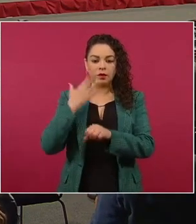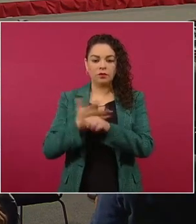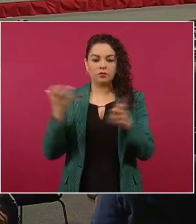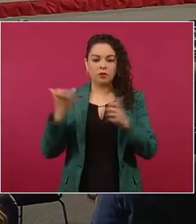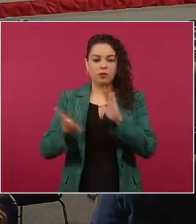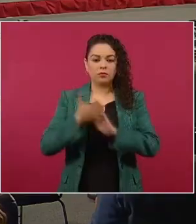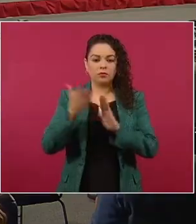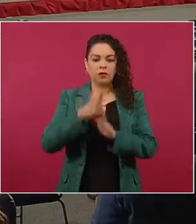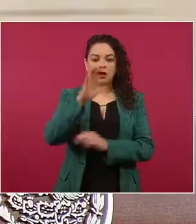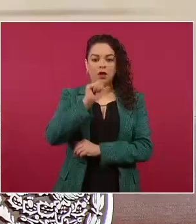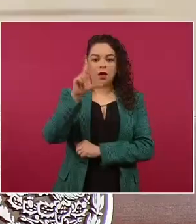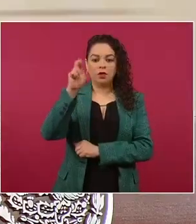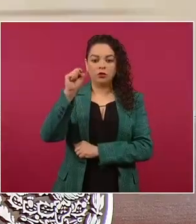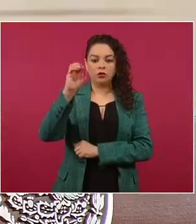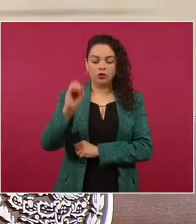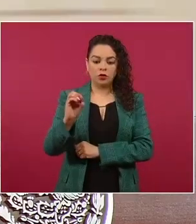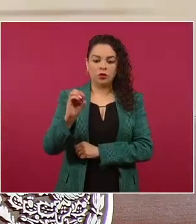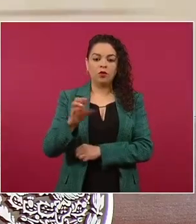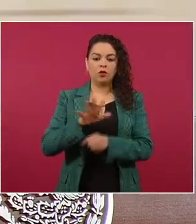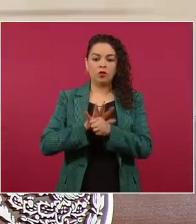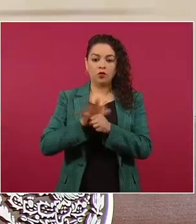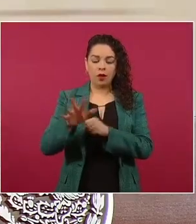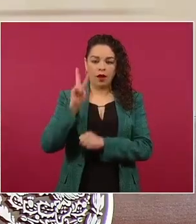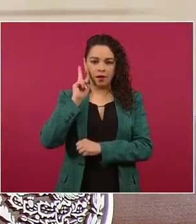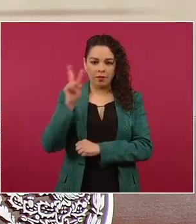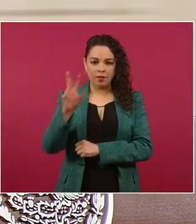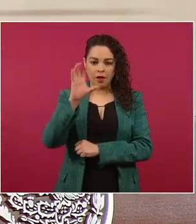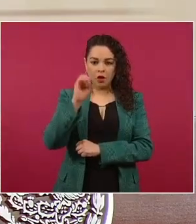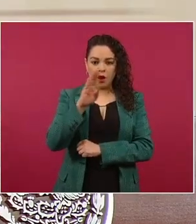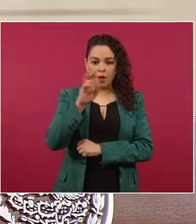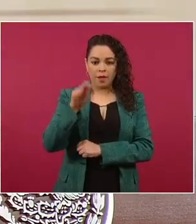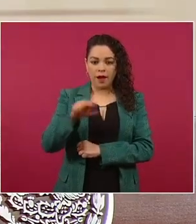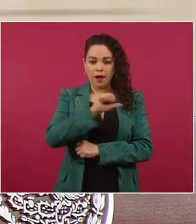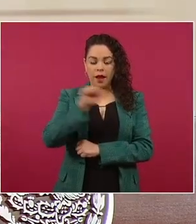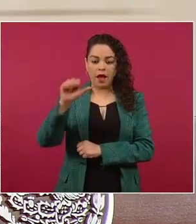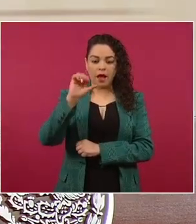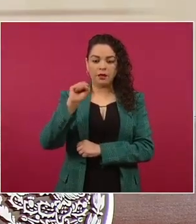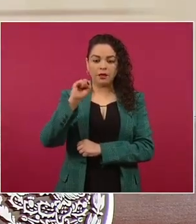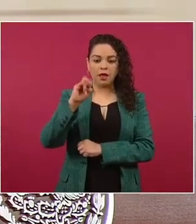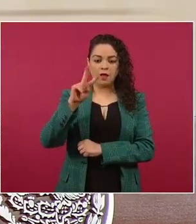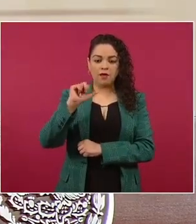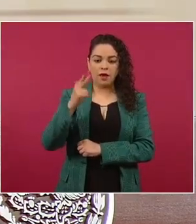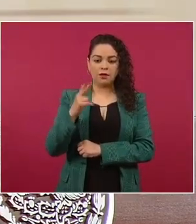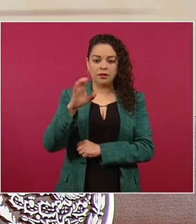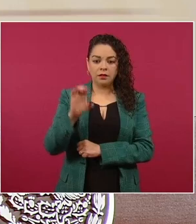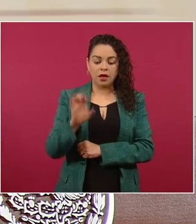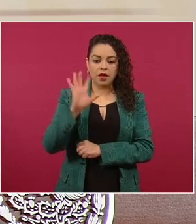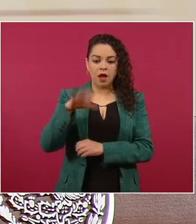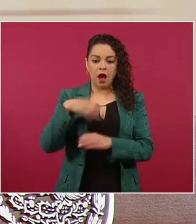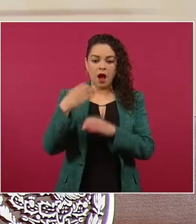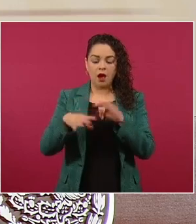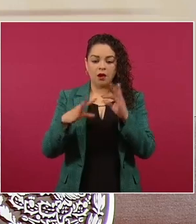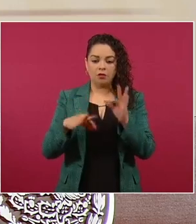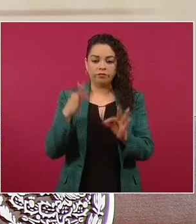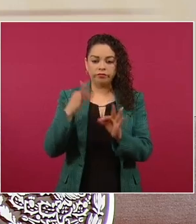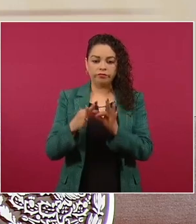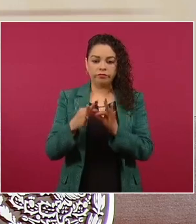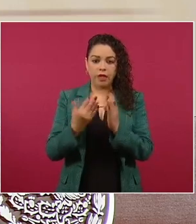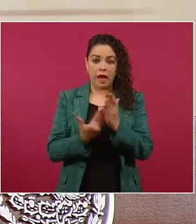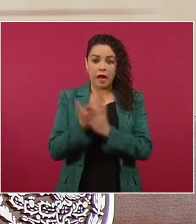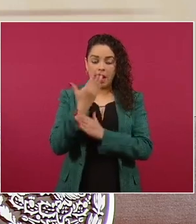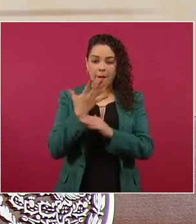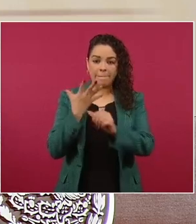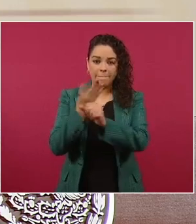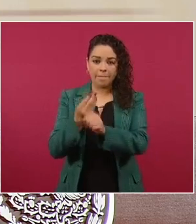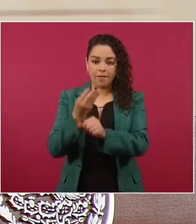y FCC Construcción, es el siguiente. El tramo de Cobén a Silvaché está terminado en el montaje de vía. Los